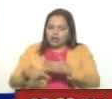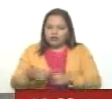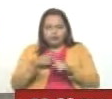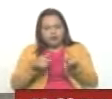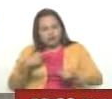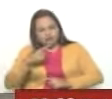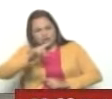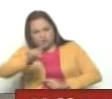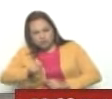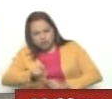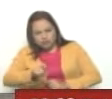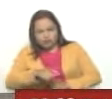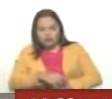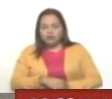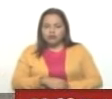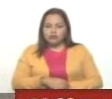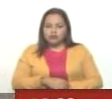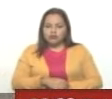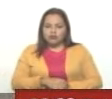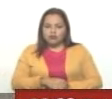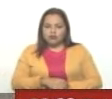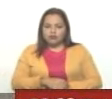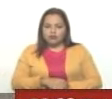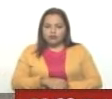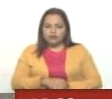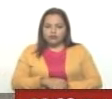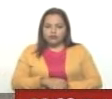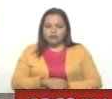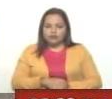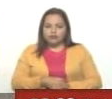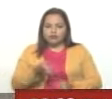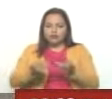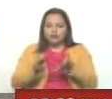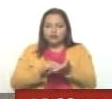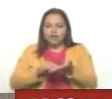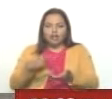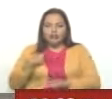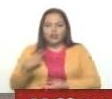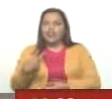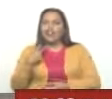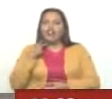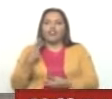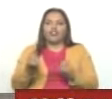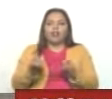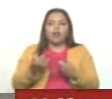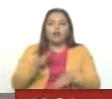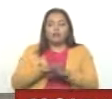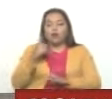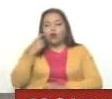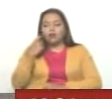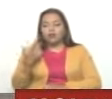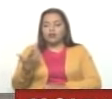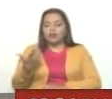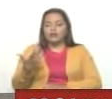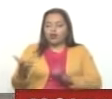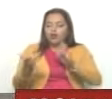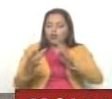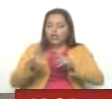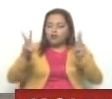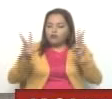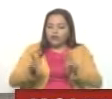decir, yo porque a ti no te ha pasado que perro me quedé sin mega. Porque de repente estás acostumbrado a conectarte a una red Wi-Fi